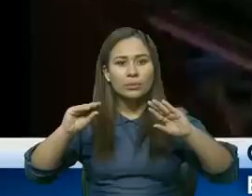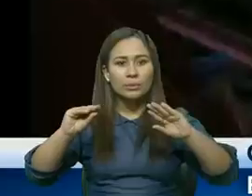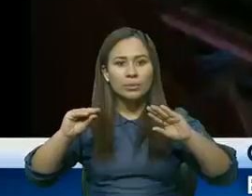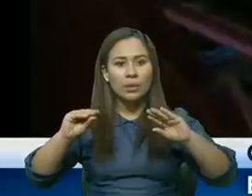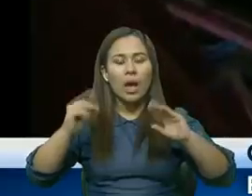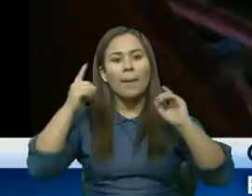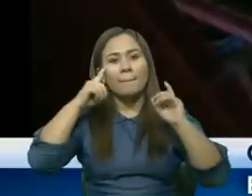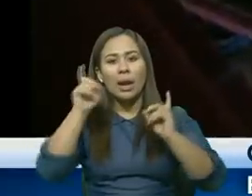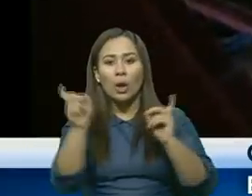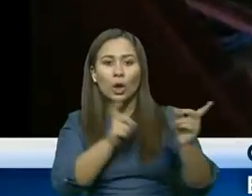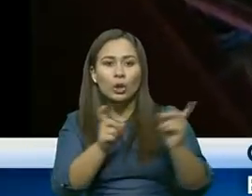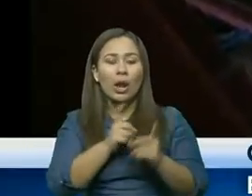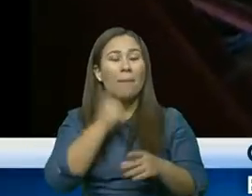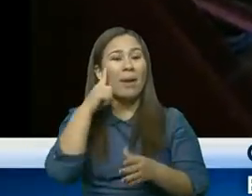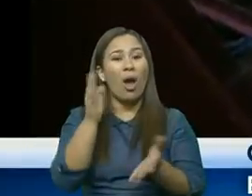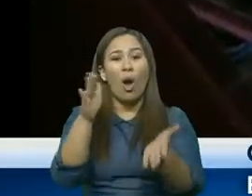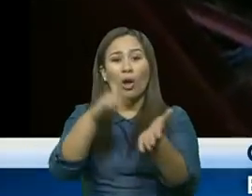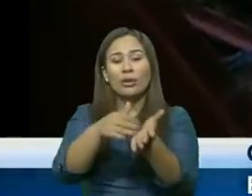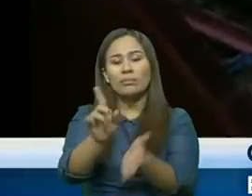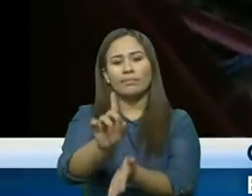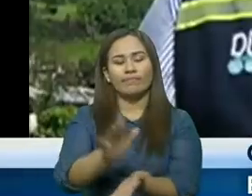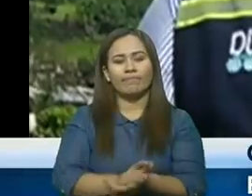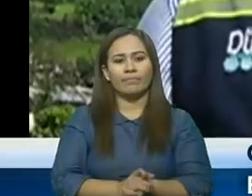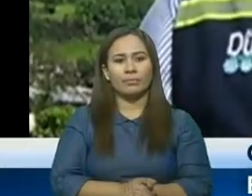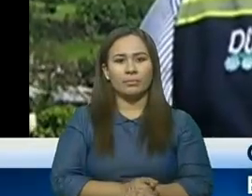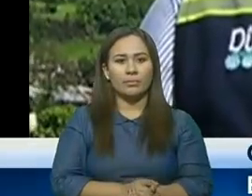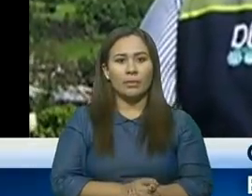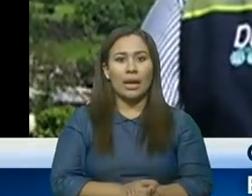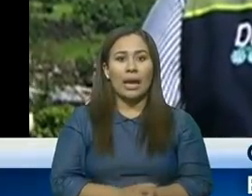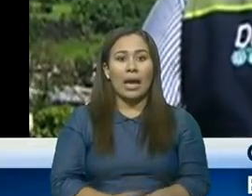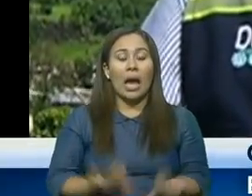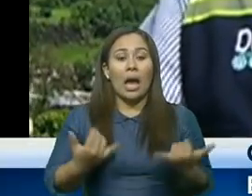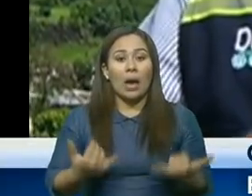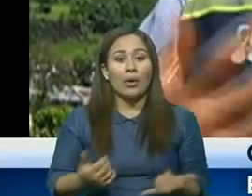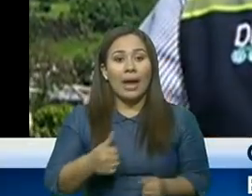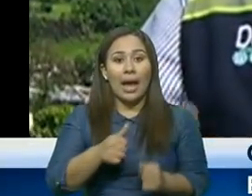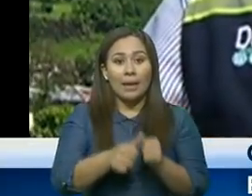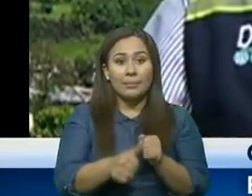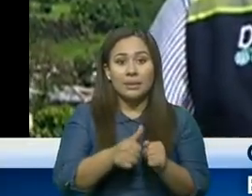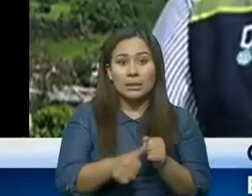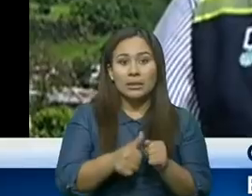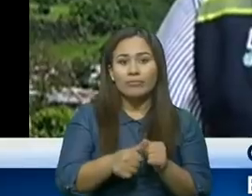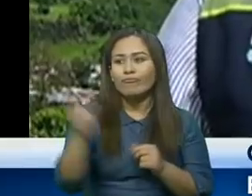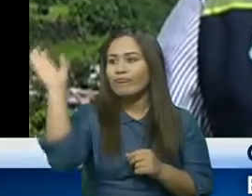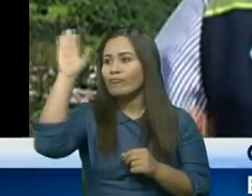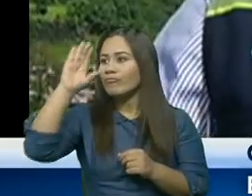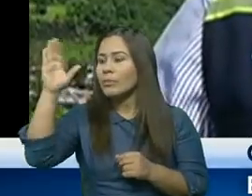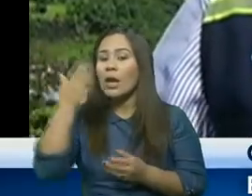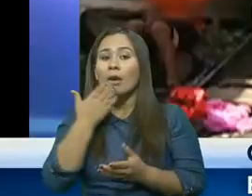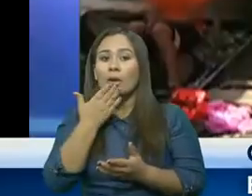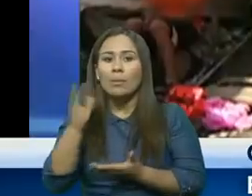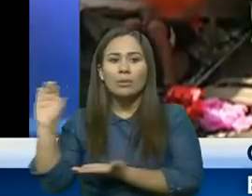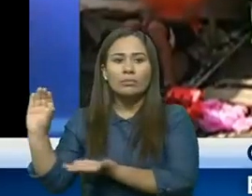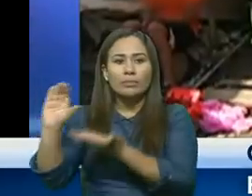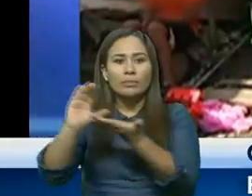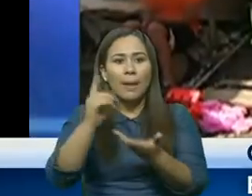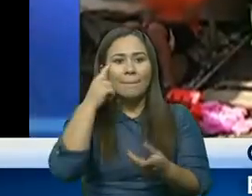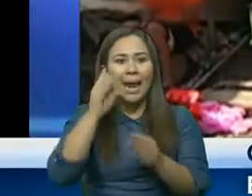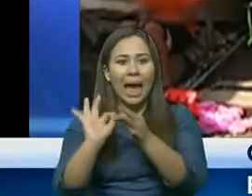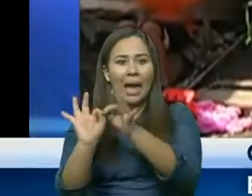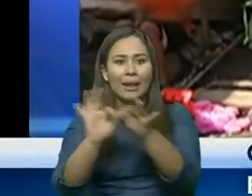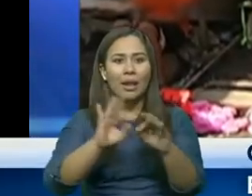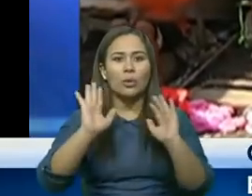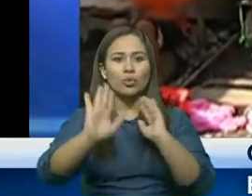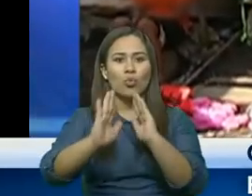situaciones similares actualmente la administración municipal se encuentra gestionando los recursos para poder proceder con la estabilización